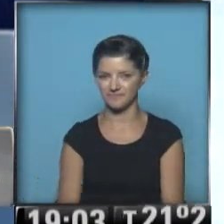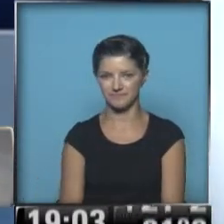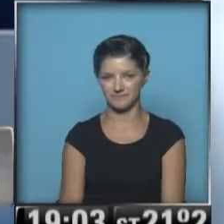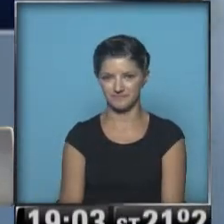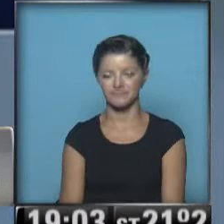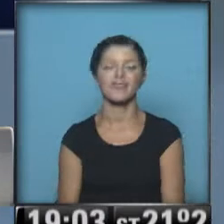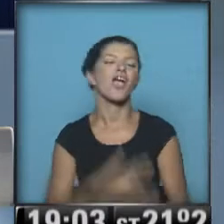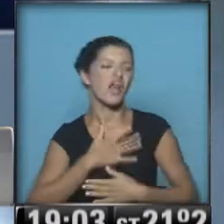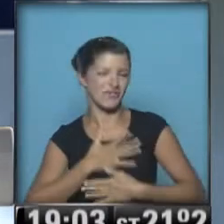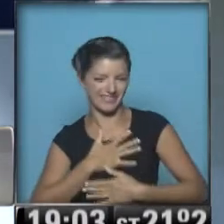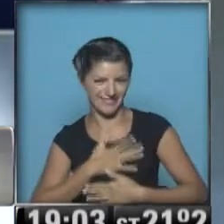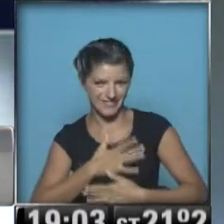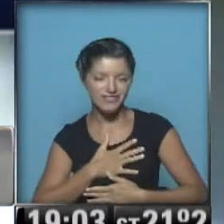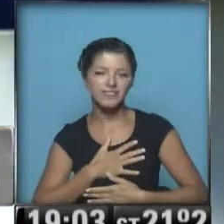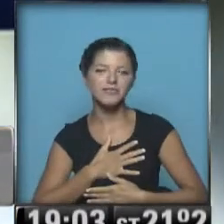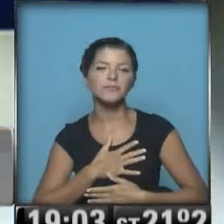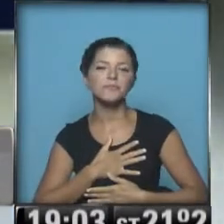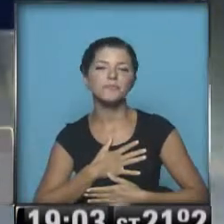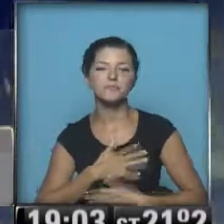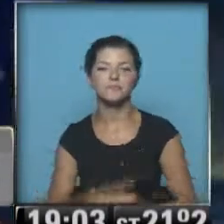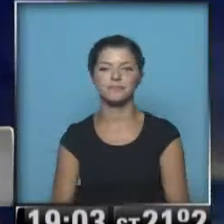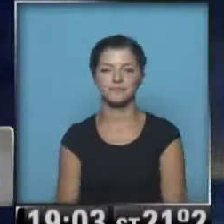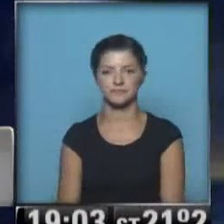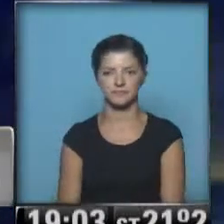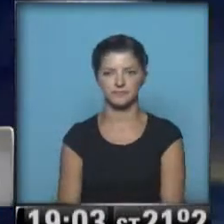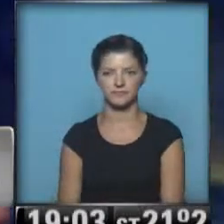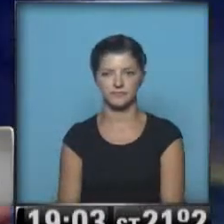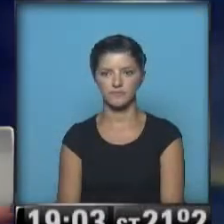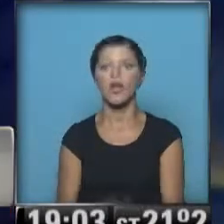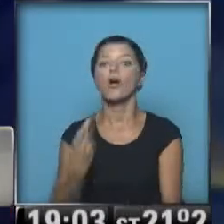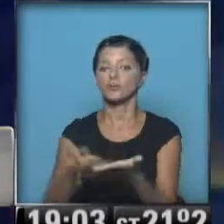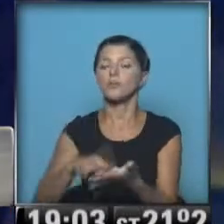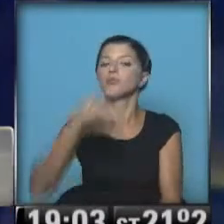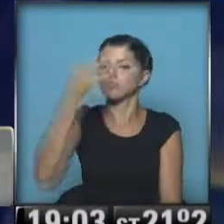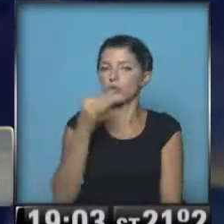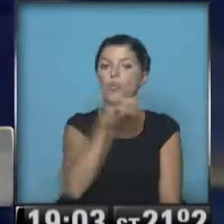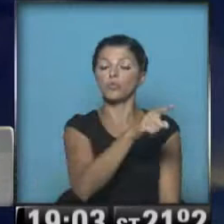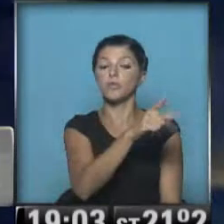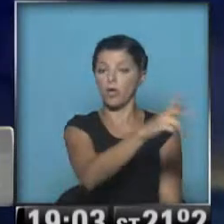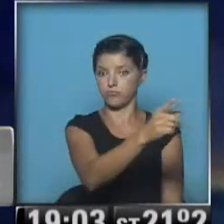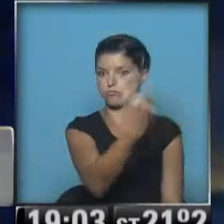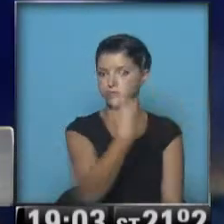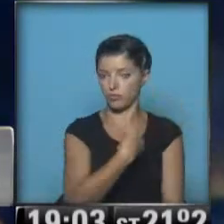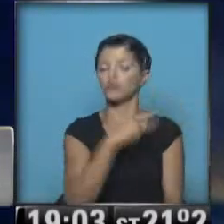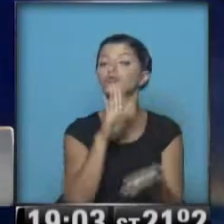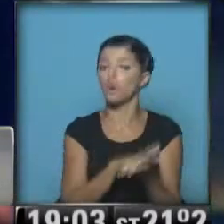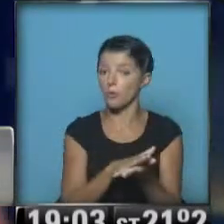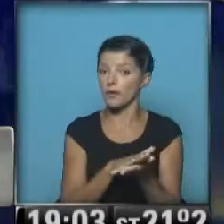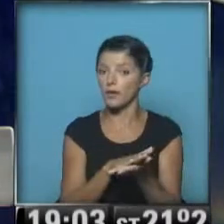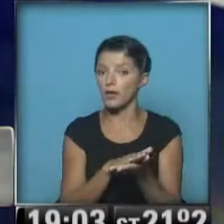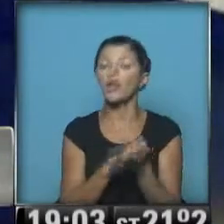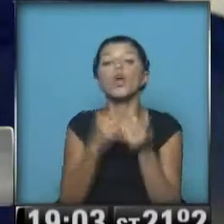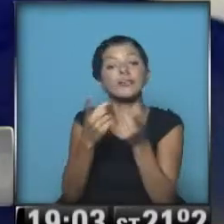Muy contento, señora Presidenta, y una vez más, dando cumplimiento a sus directivas en referencia a la